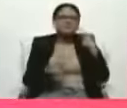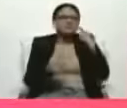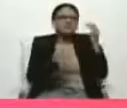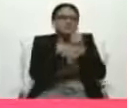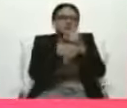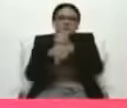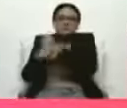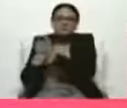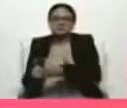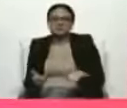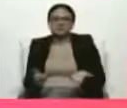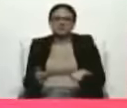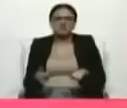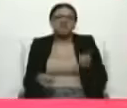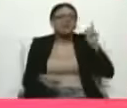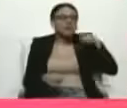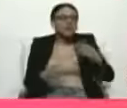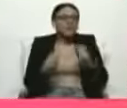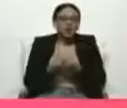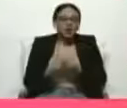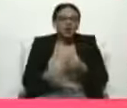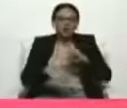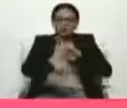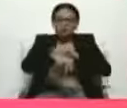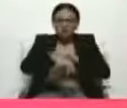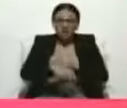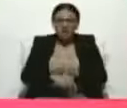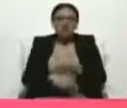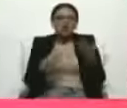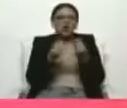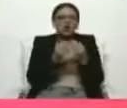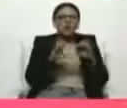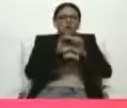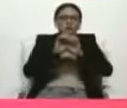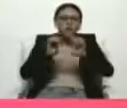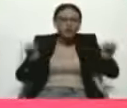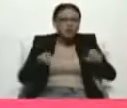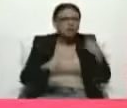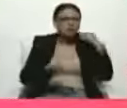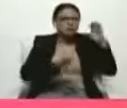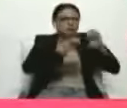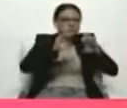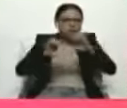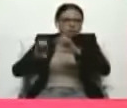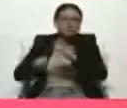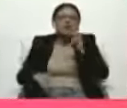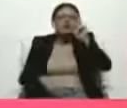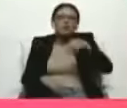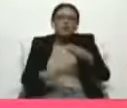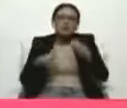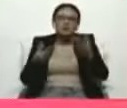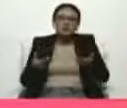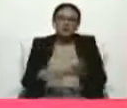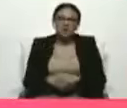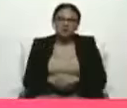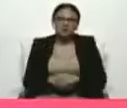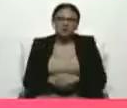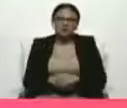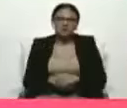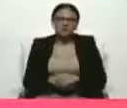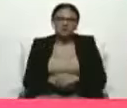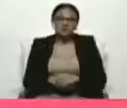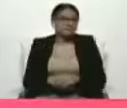salud, con la educación, a pesar de haberle sacado... De cada 100 dólares, 99